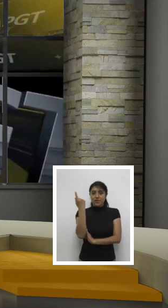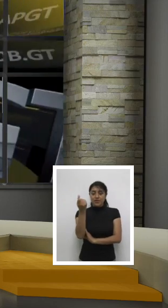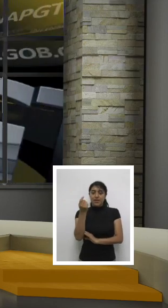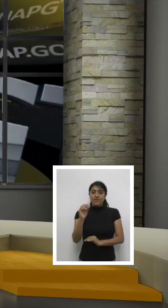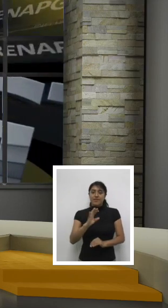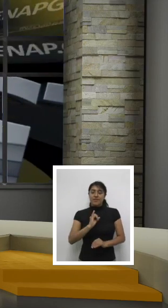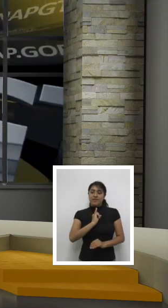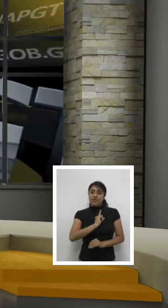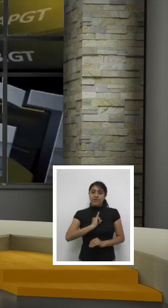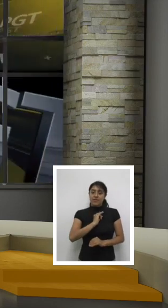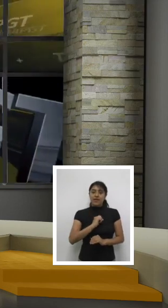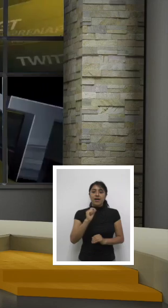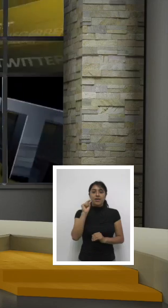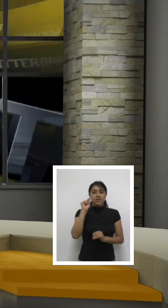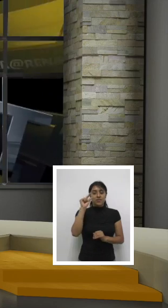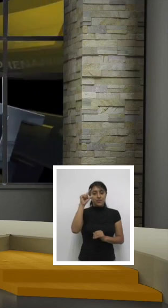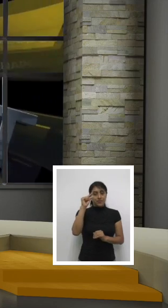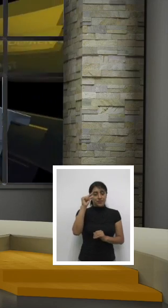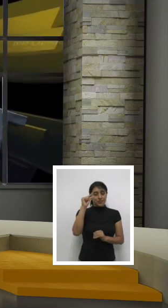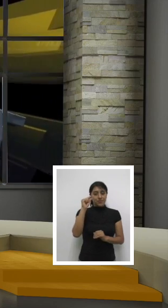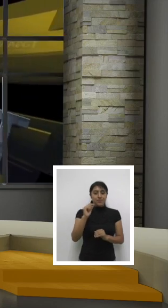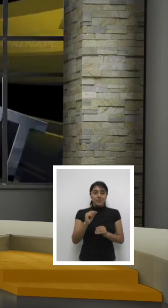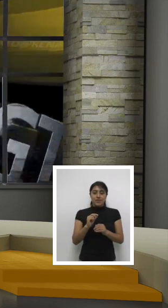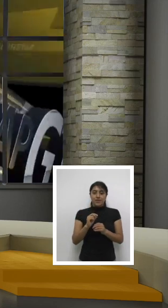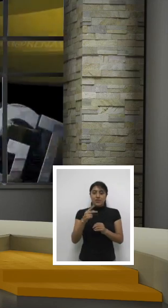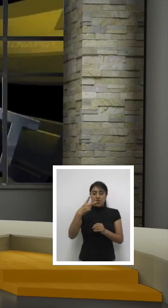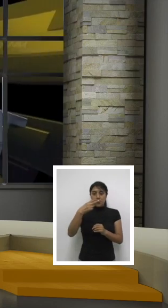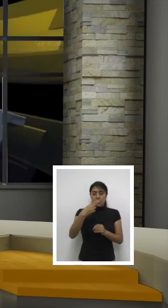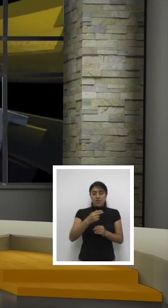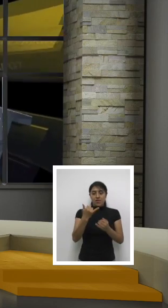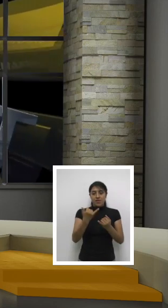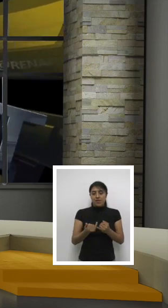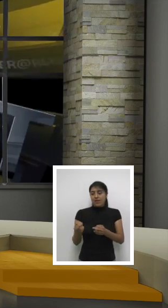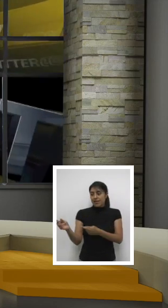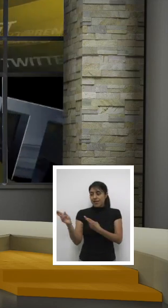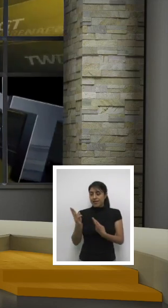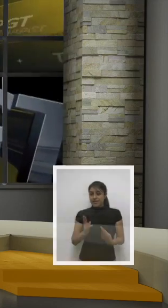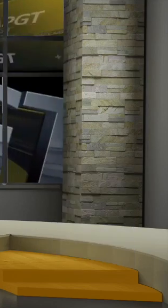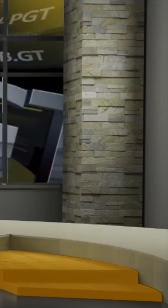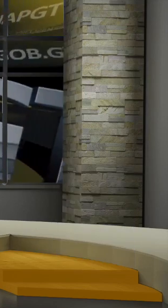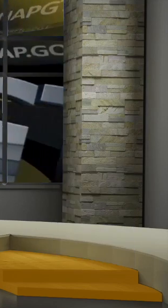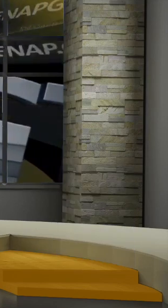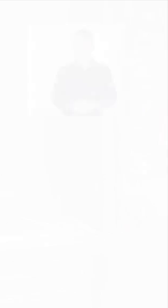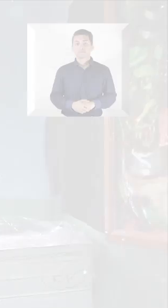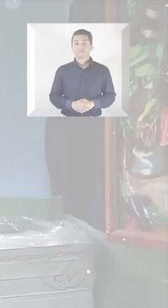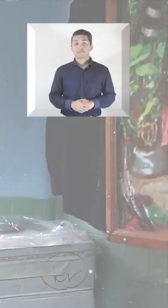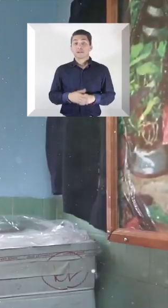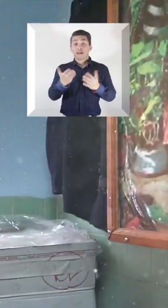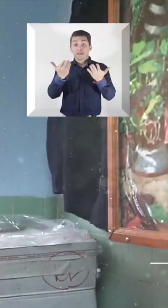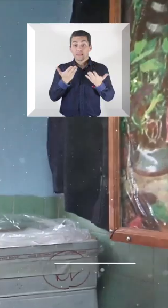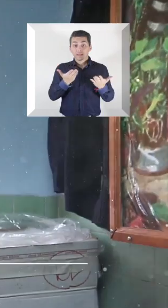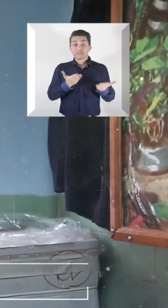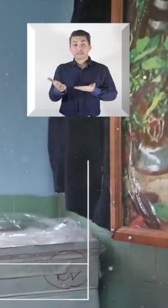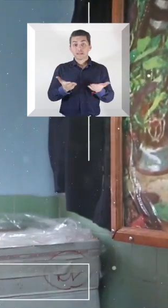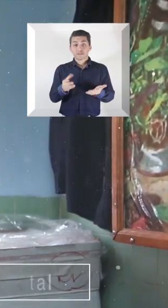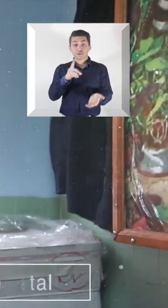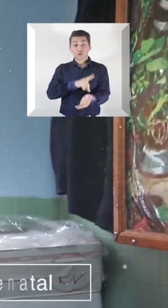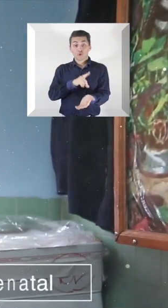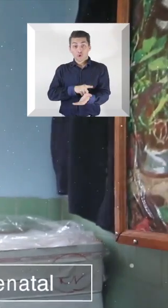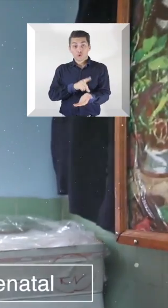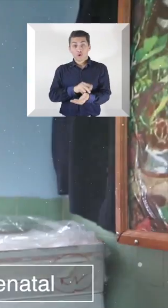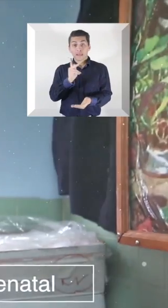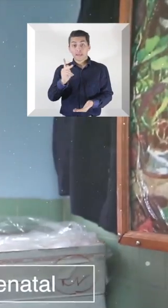estar identificado. Es momento de un breve corte y ya volvemos con más en InfoRENAP GT. La atención